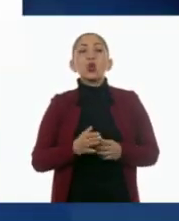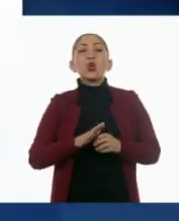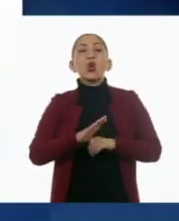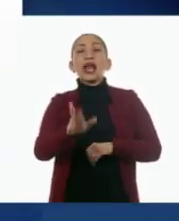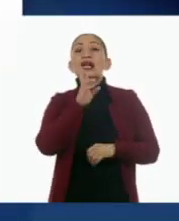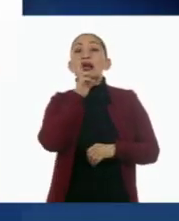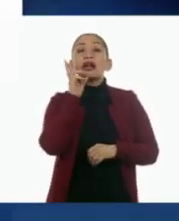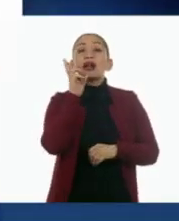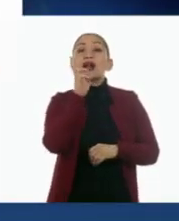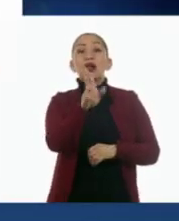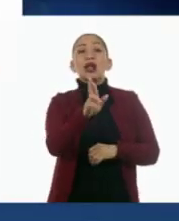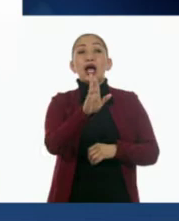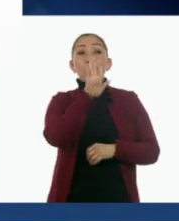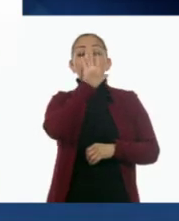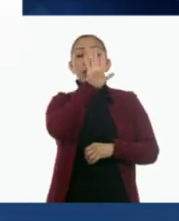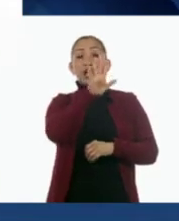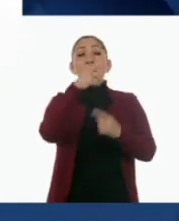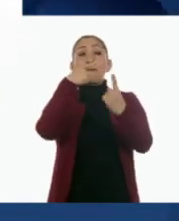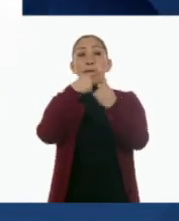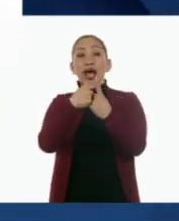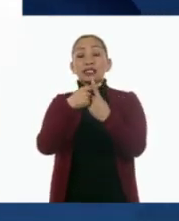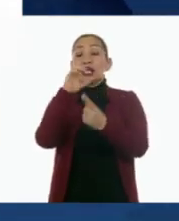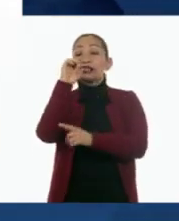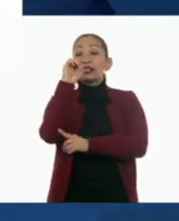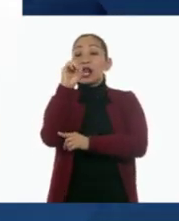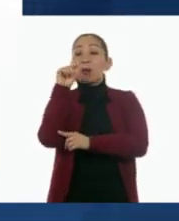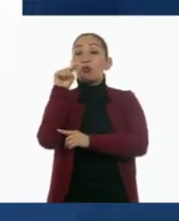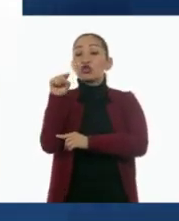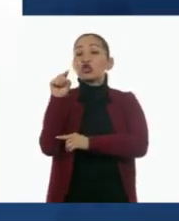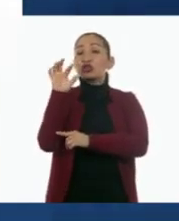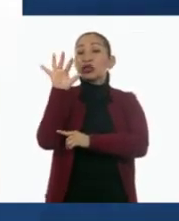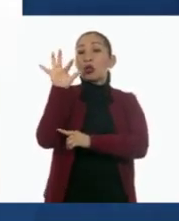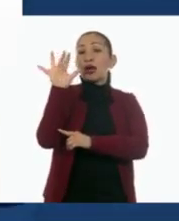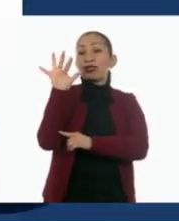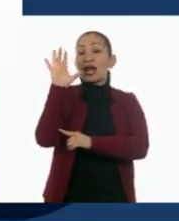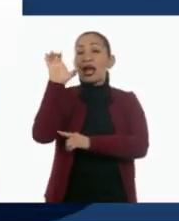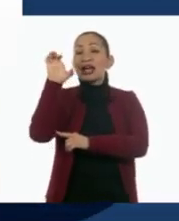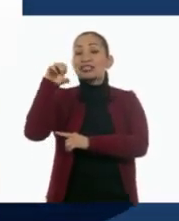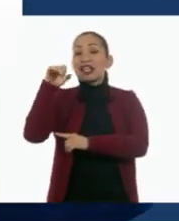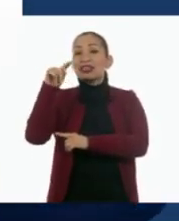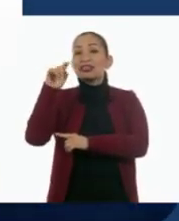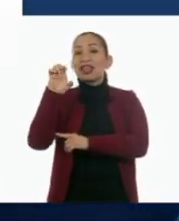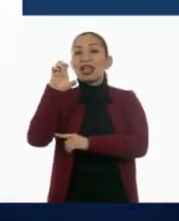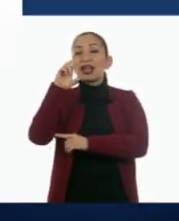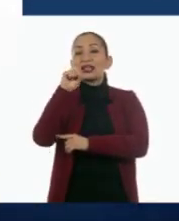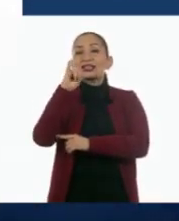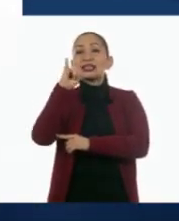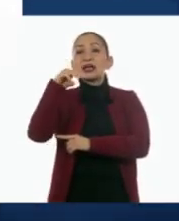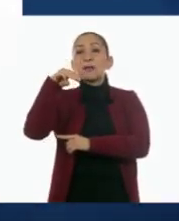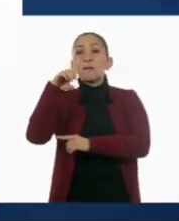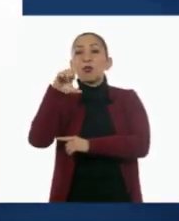¿cuánto resulta de 5 más 0.5 centésimo? Ok.